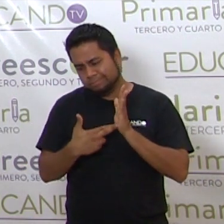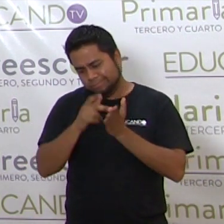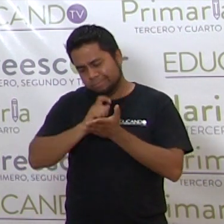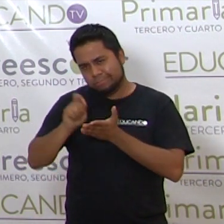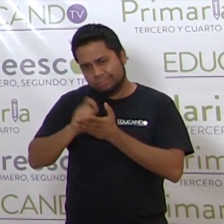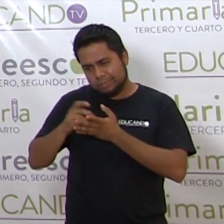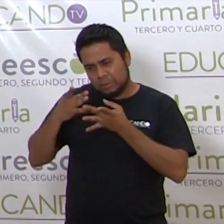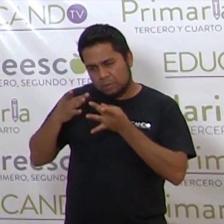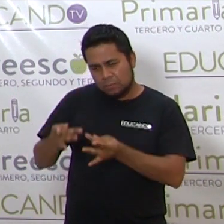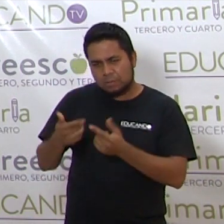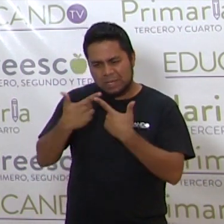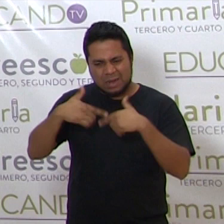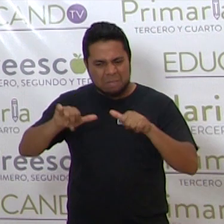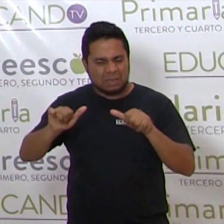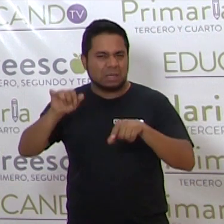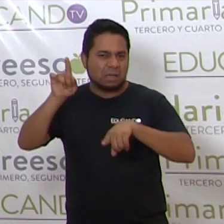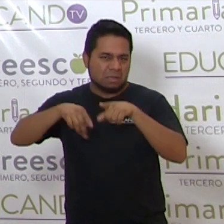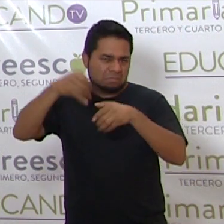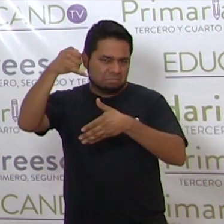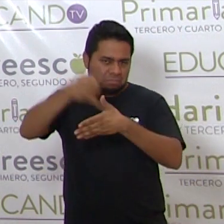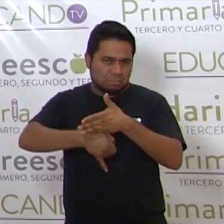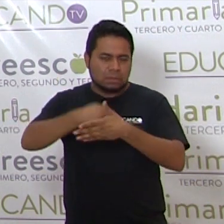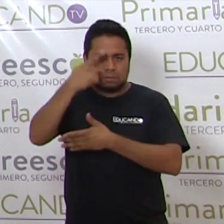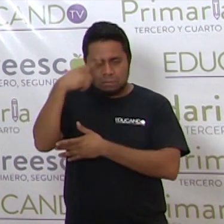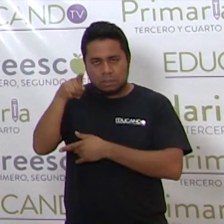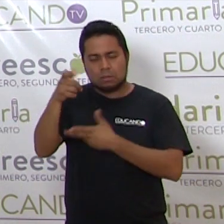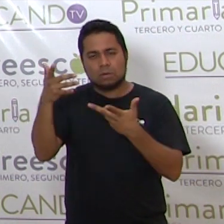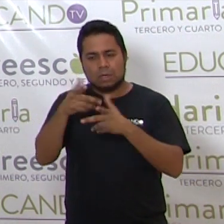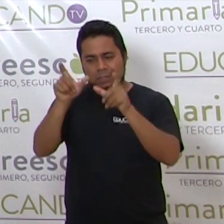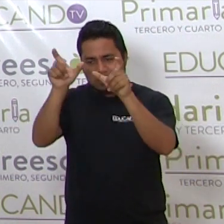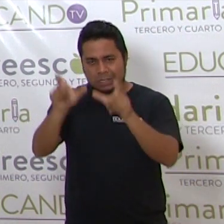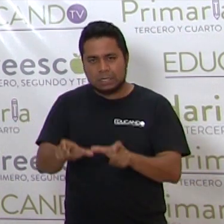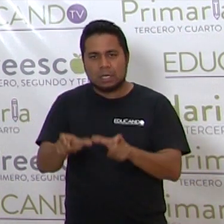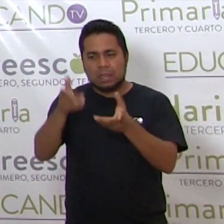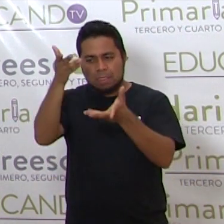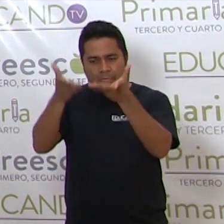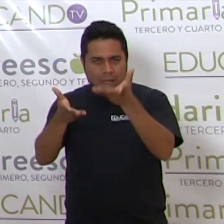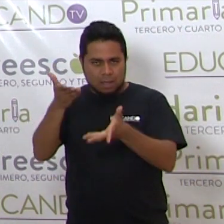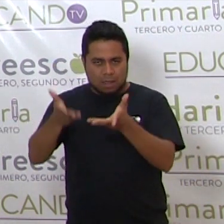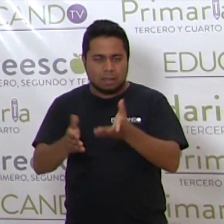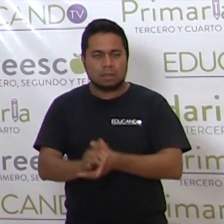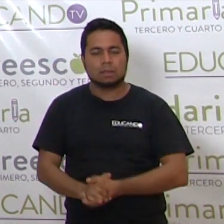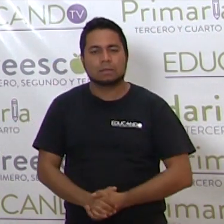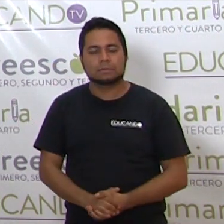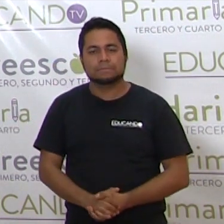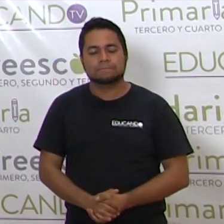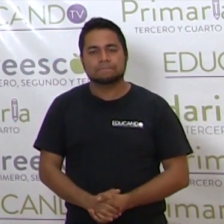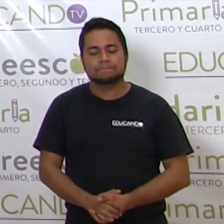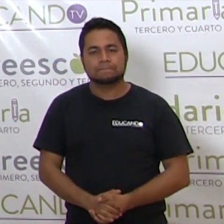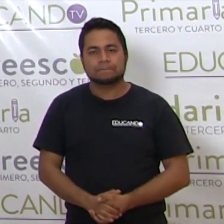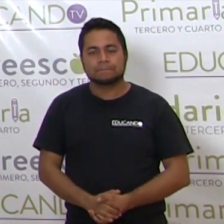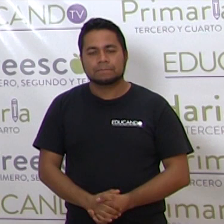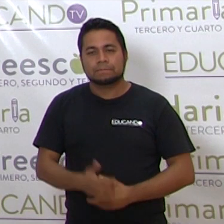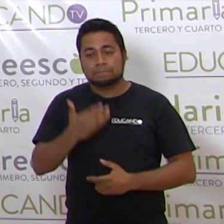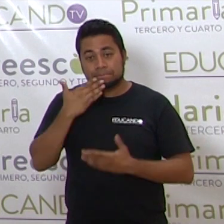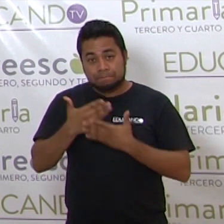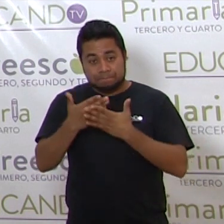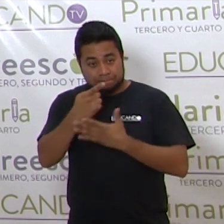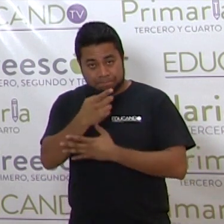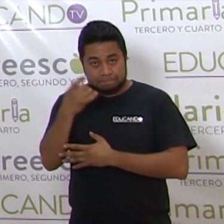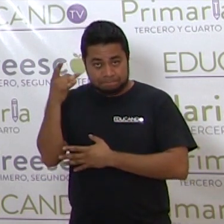y gramaticales para elaborar estas tablas comparativas muy bien pues ahora que vimos